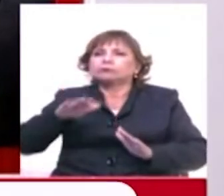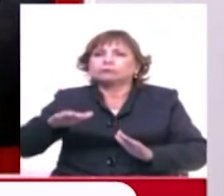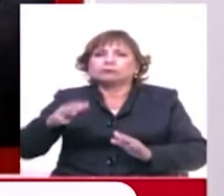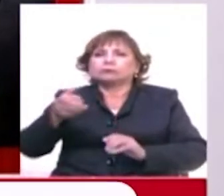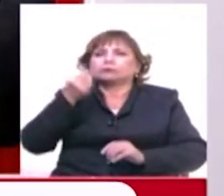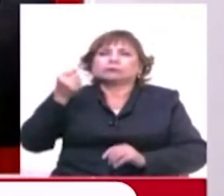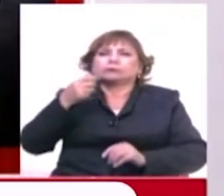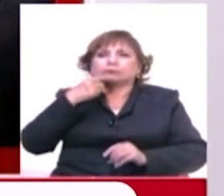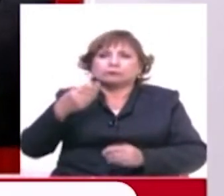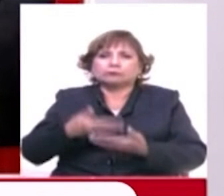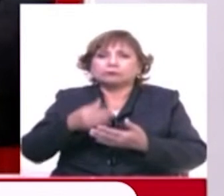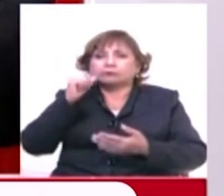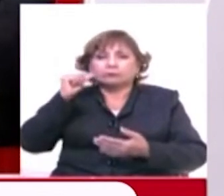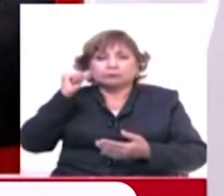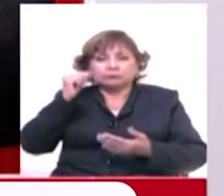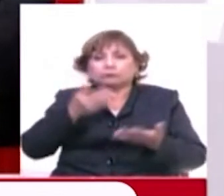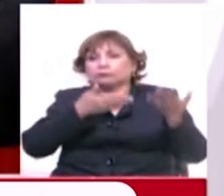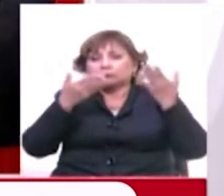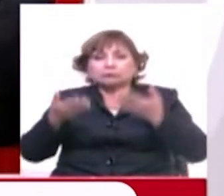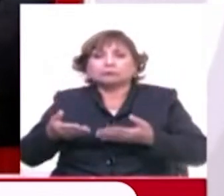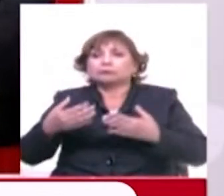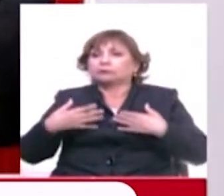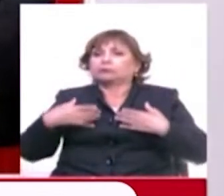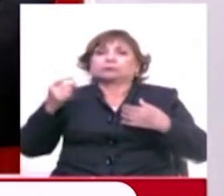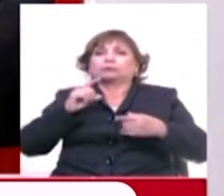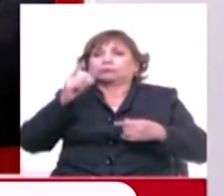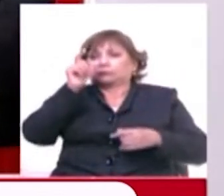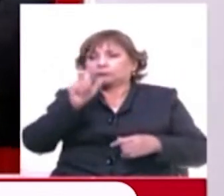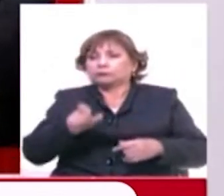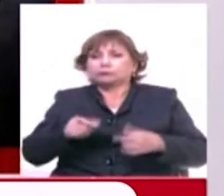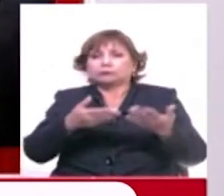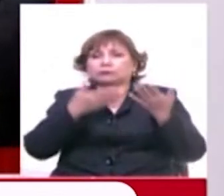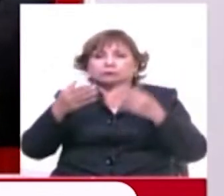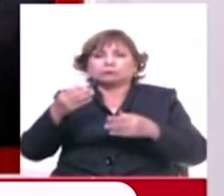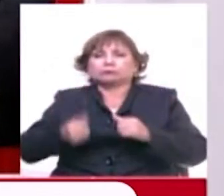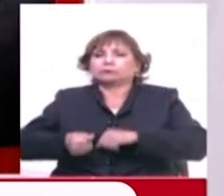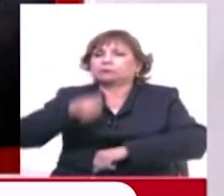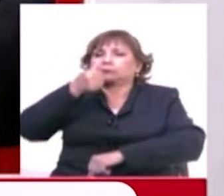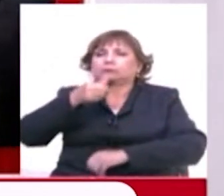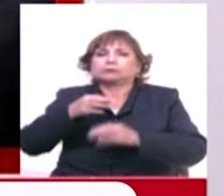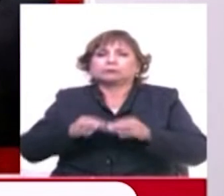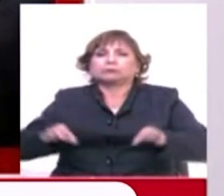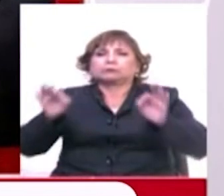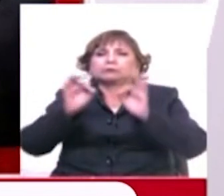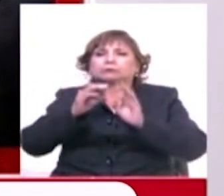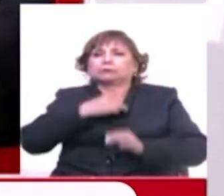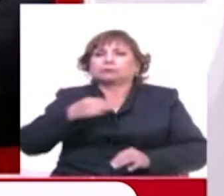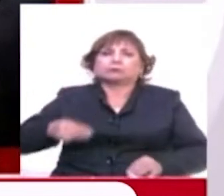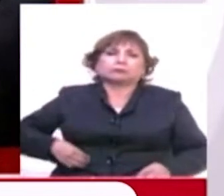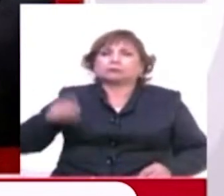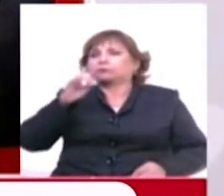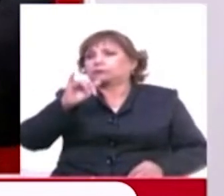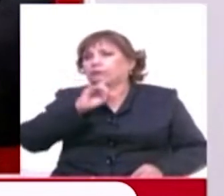ministro de Salud, Hernán Condori, en este caso propuesta por la bancada de Avanza País. De esta también será aprobada.